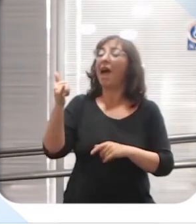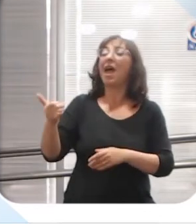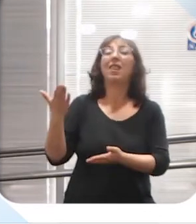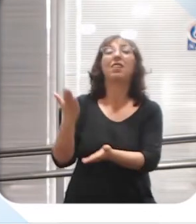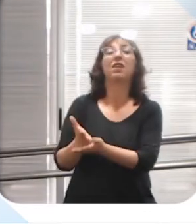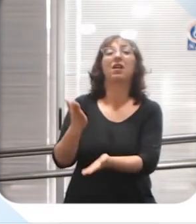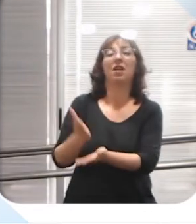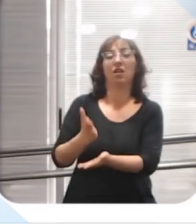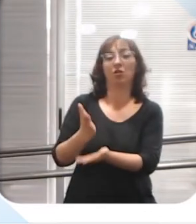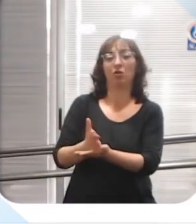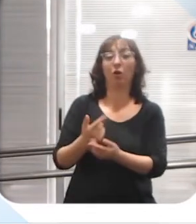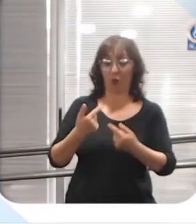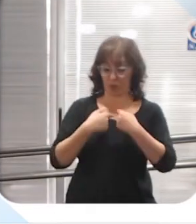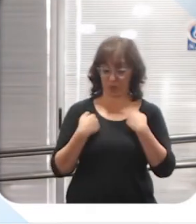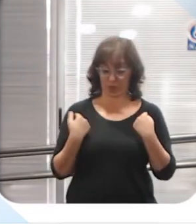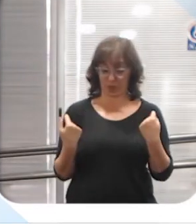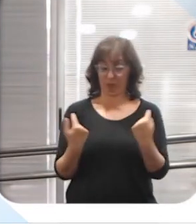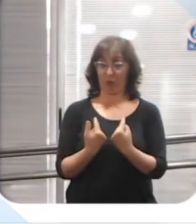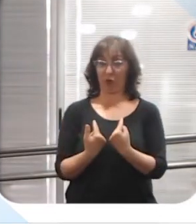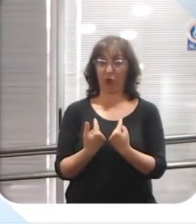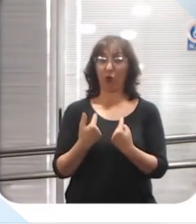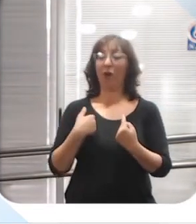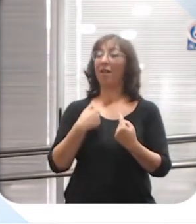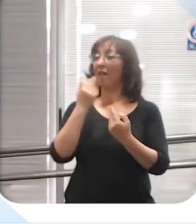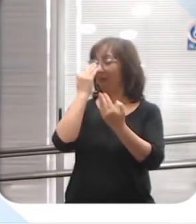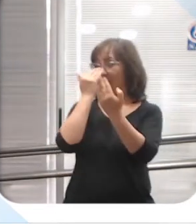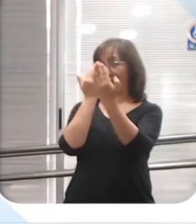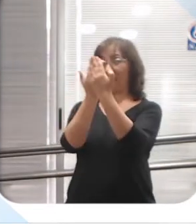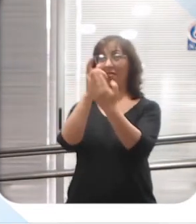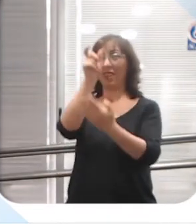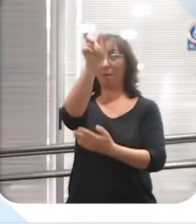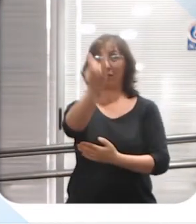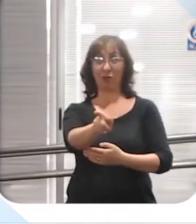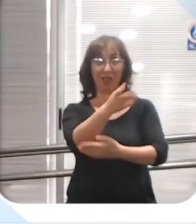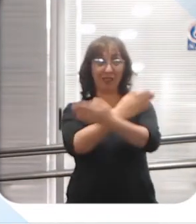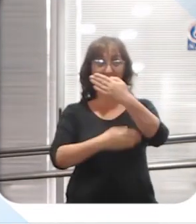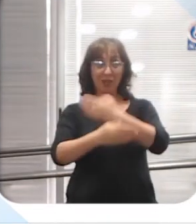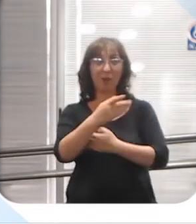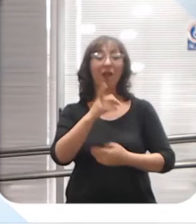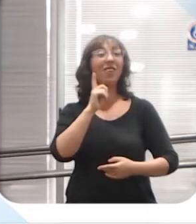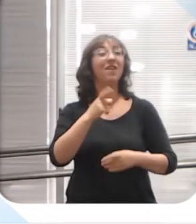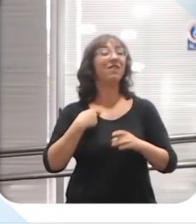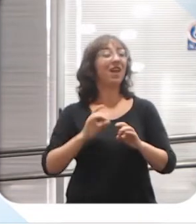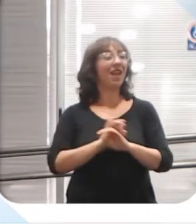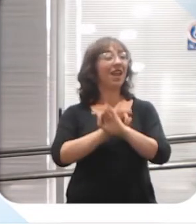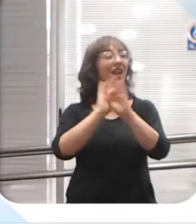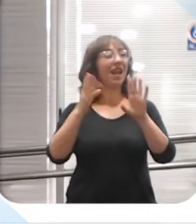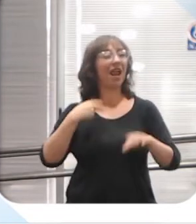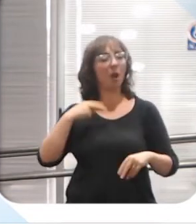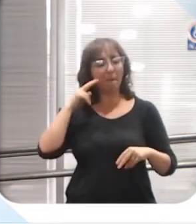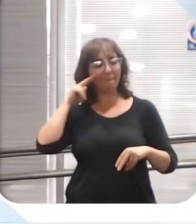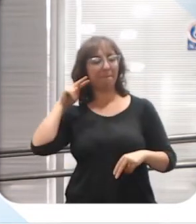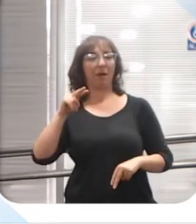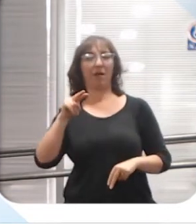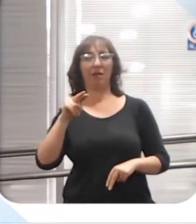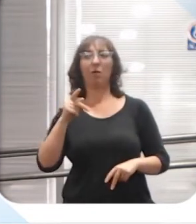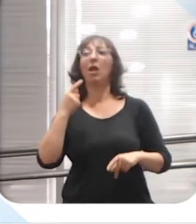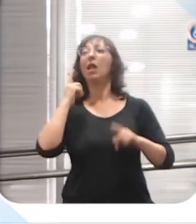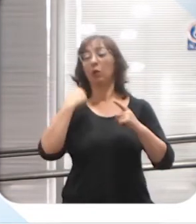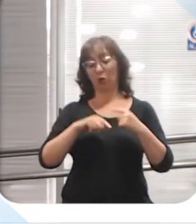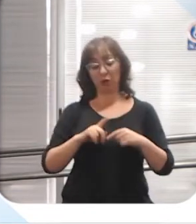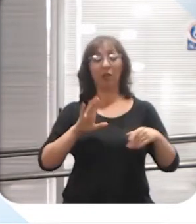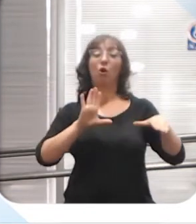derechos. Nosotros, al ubicarnos frente a la persona con discapacidad, tenemos que tener clara esta perspectiva. Y entonces